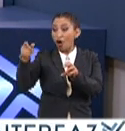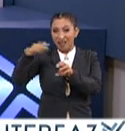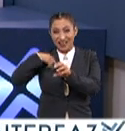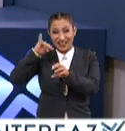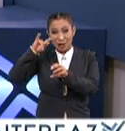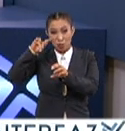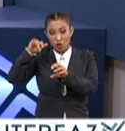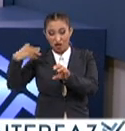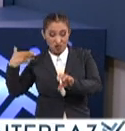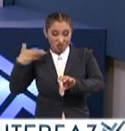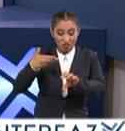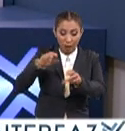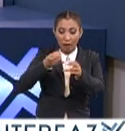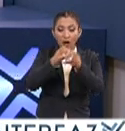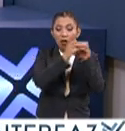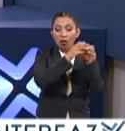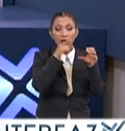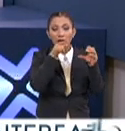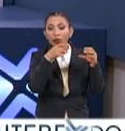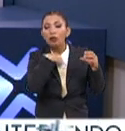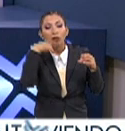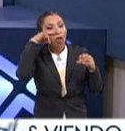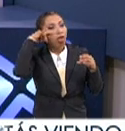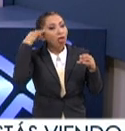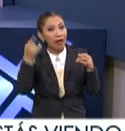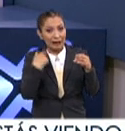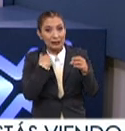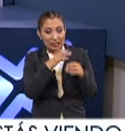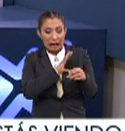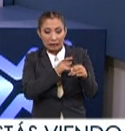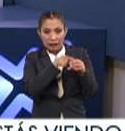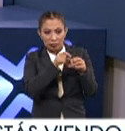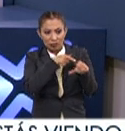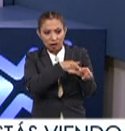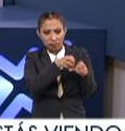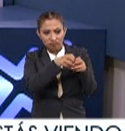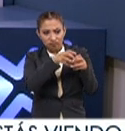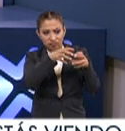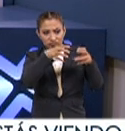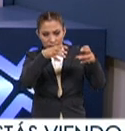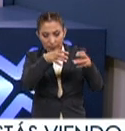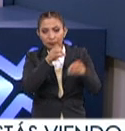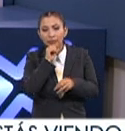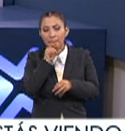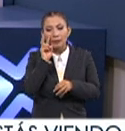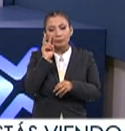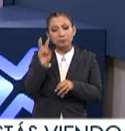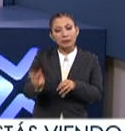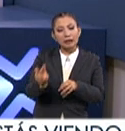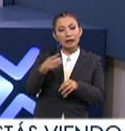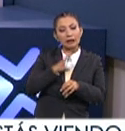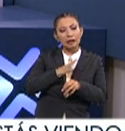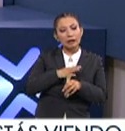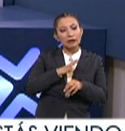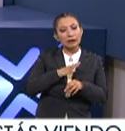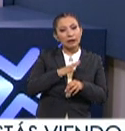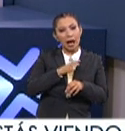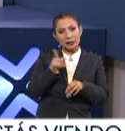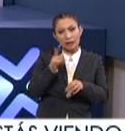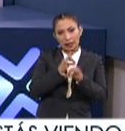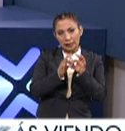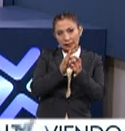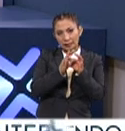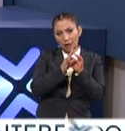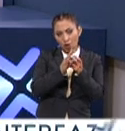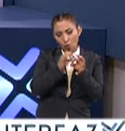inmune, y estas son áreas de interés en el cáncer, ¿no? También se está viendo en el cáncer las